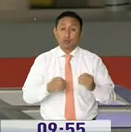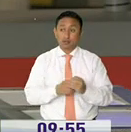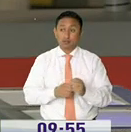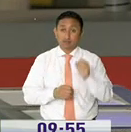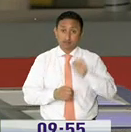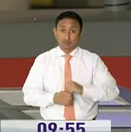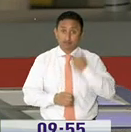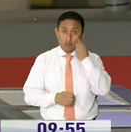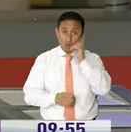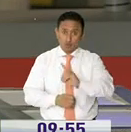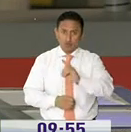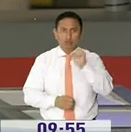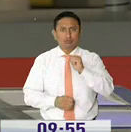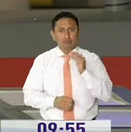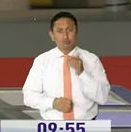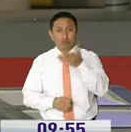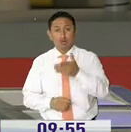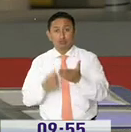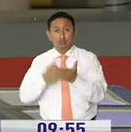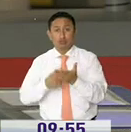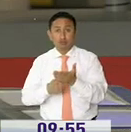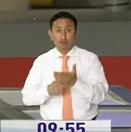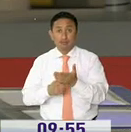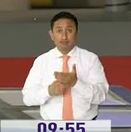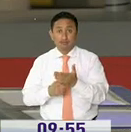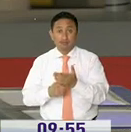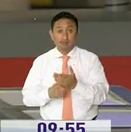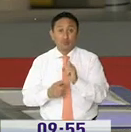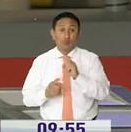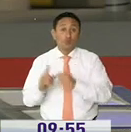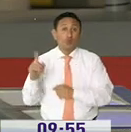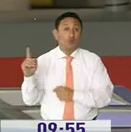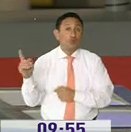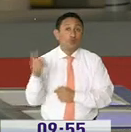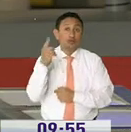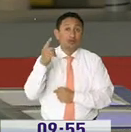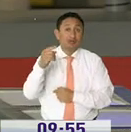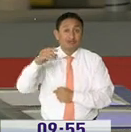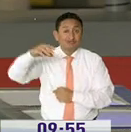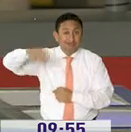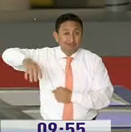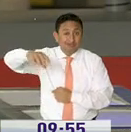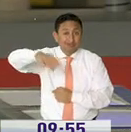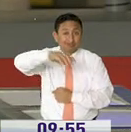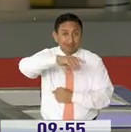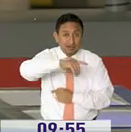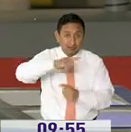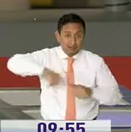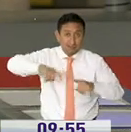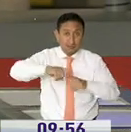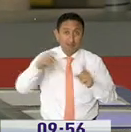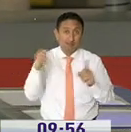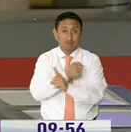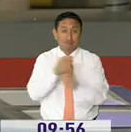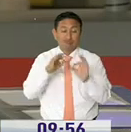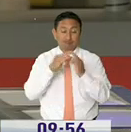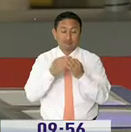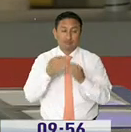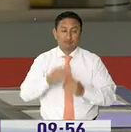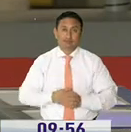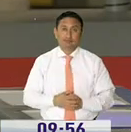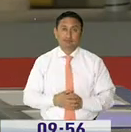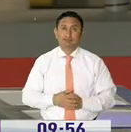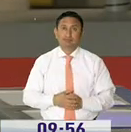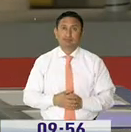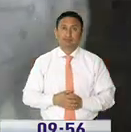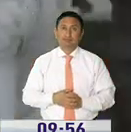receptando denuncias y desarrollan audiencias. Esto solamente en determinados casos, sobre todo con violencia intrafamiliar. Le